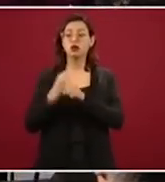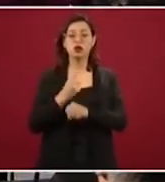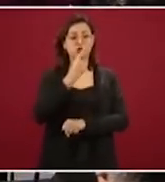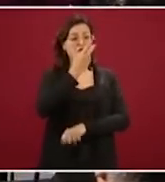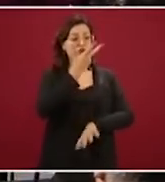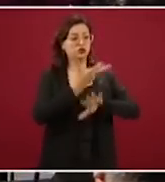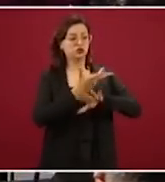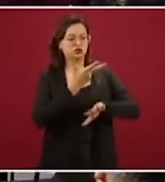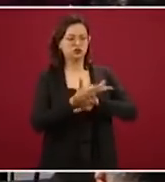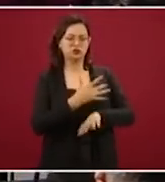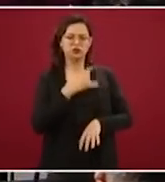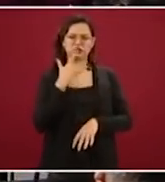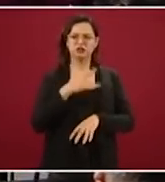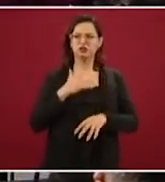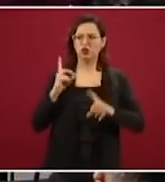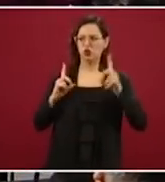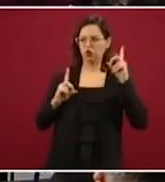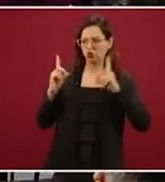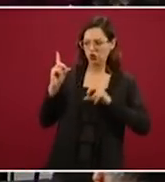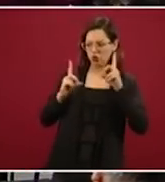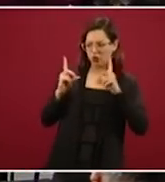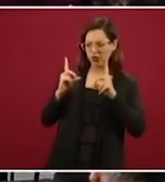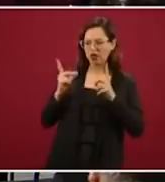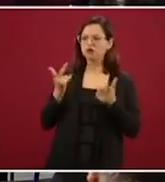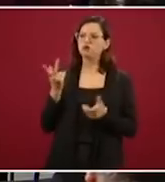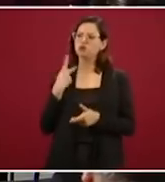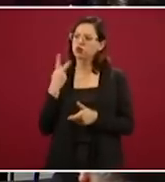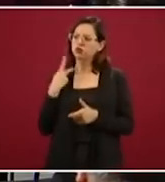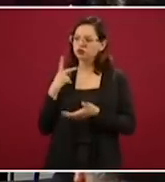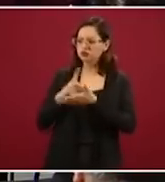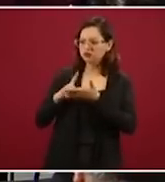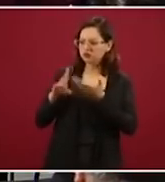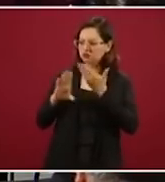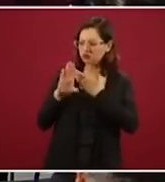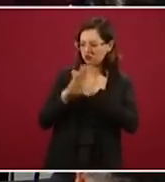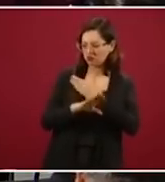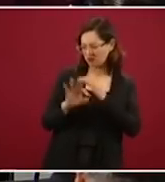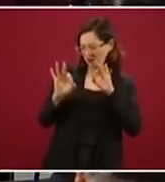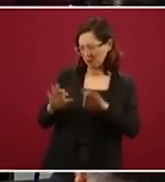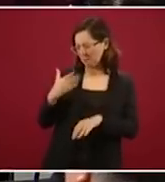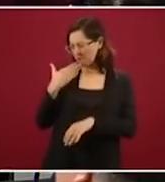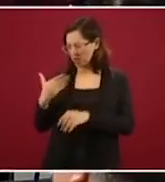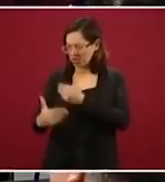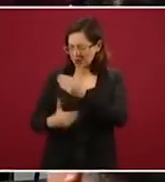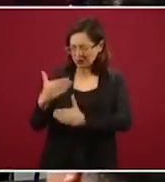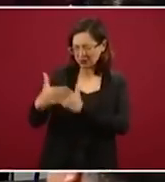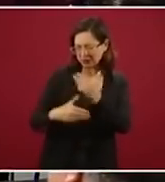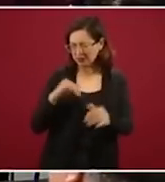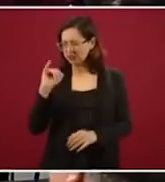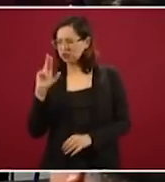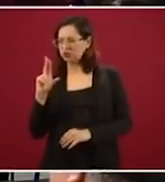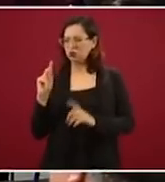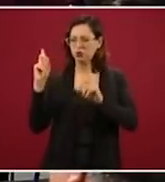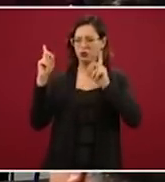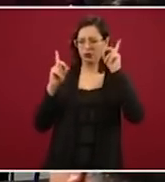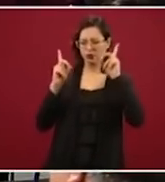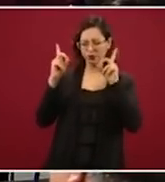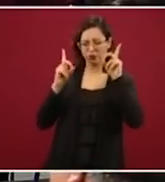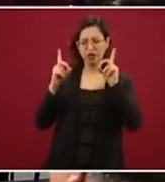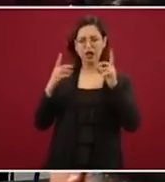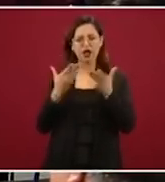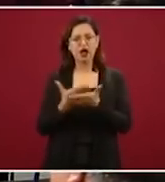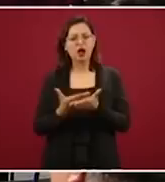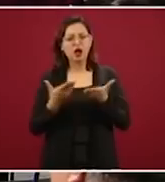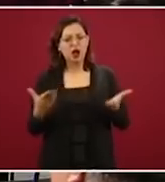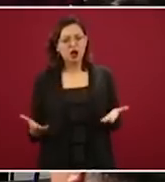tenía algunas dudas sobre si esta política antidrogas estaba avanzando por parte del gobierno mexicano. ¿Usted